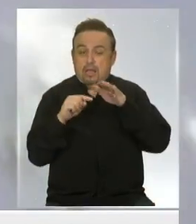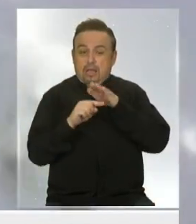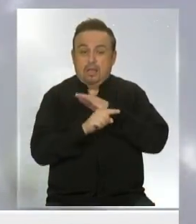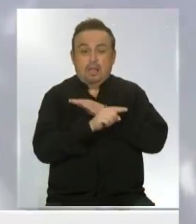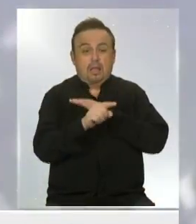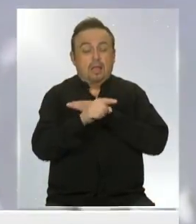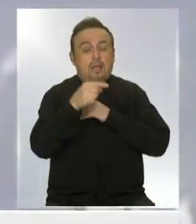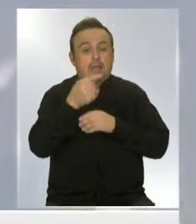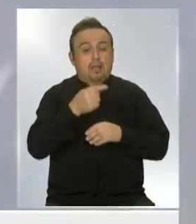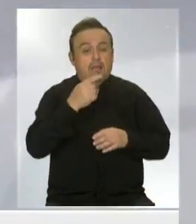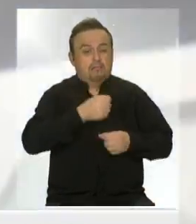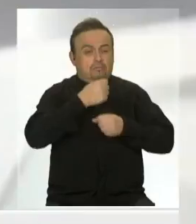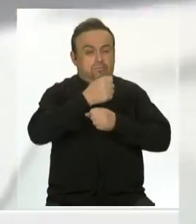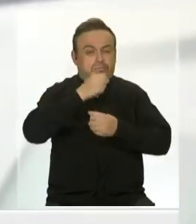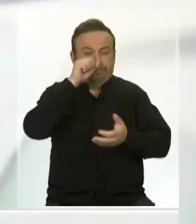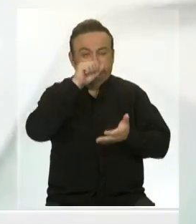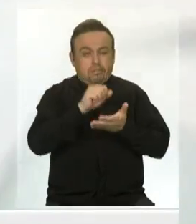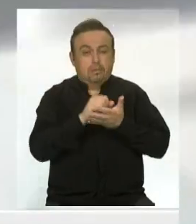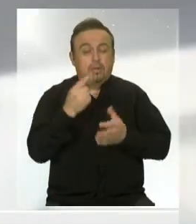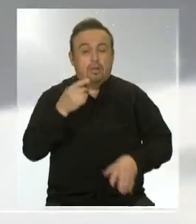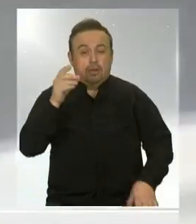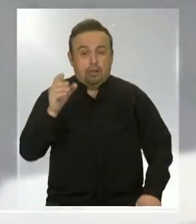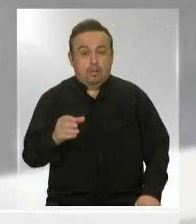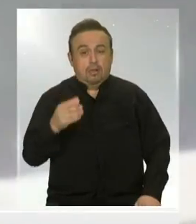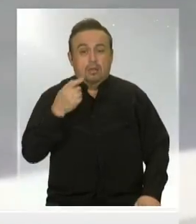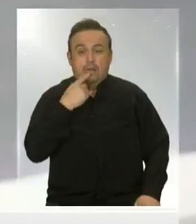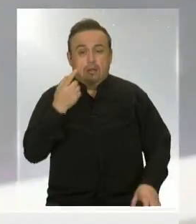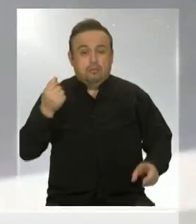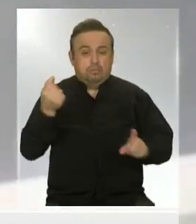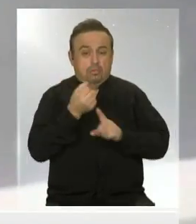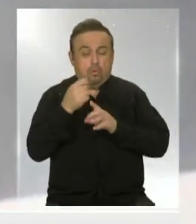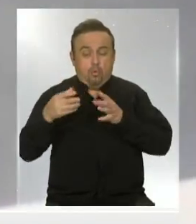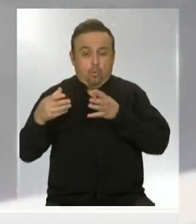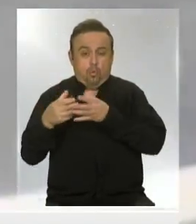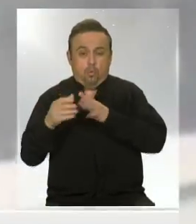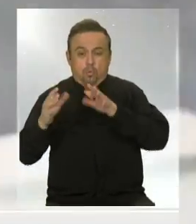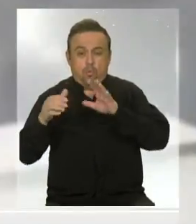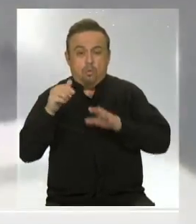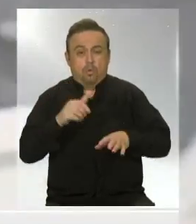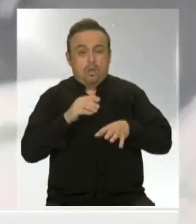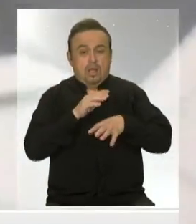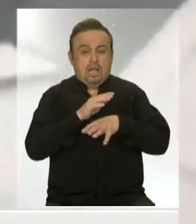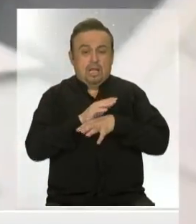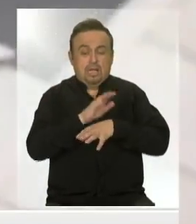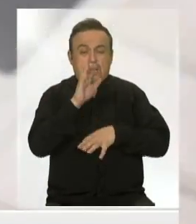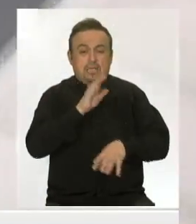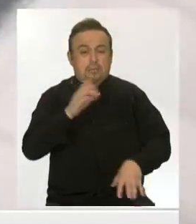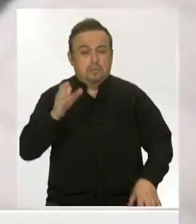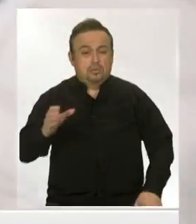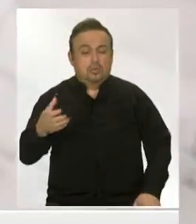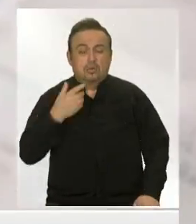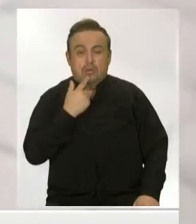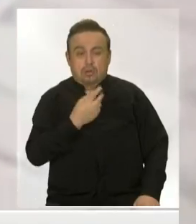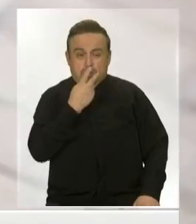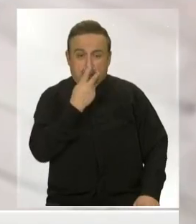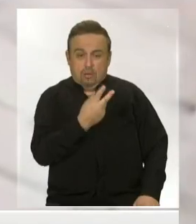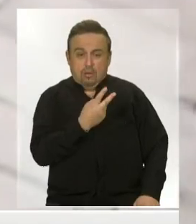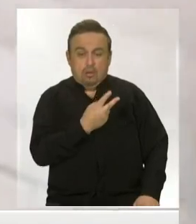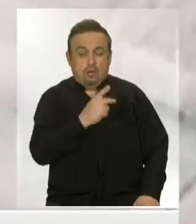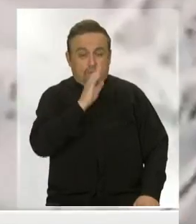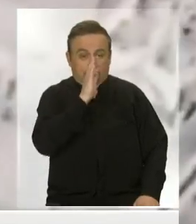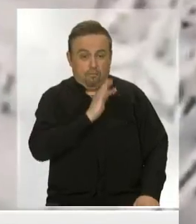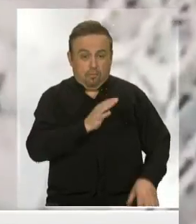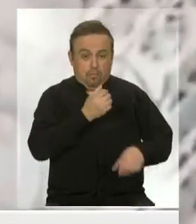las manifestaciones sociales, una persona que fue agredida por un grupo de al menos 15 sujetos que al identificarlo a él como